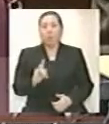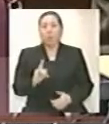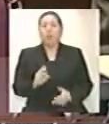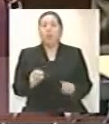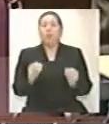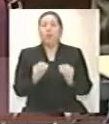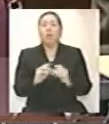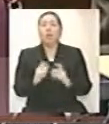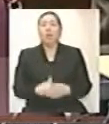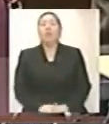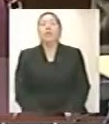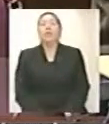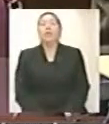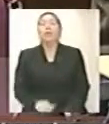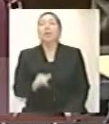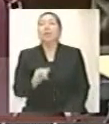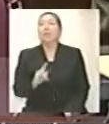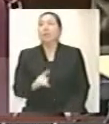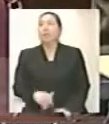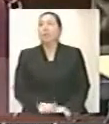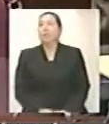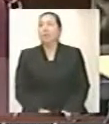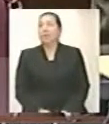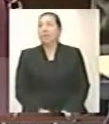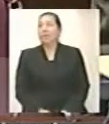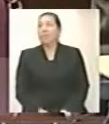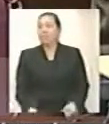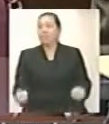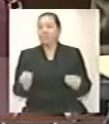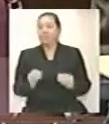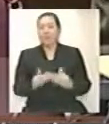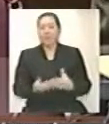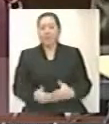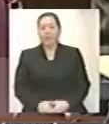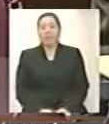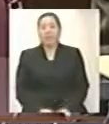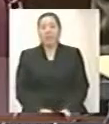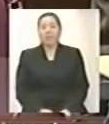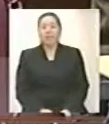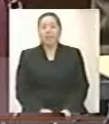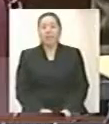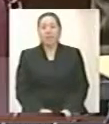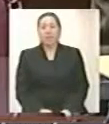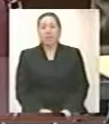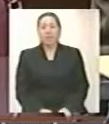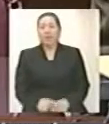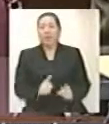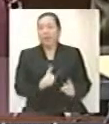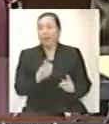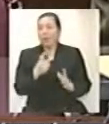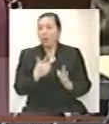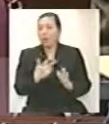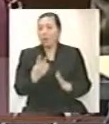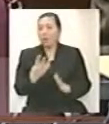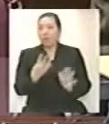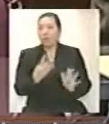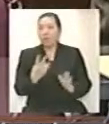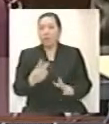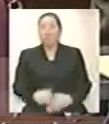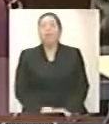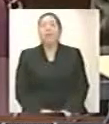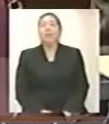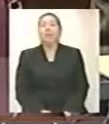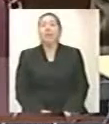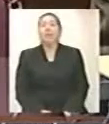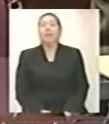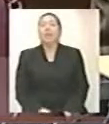en el Congreso Nacional de IU, que es en Guampaní, forma parte de la izquierda socialista luego. Entre el 82 y 92, en